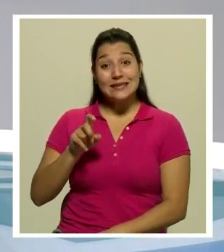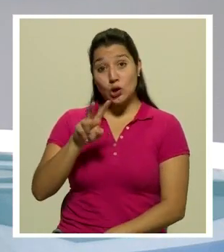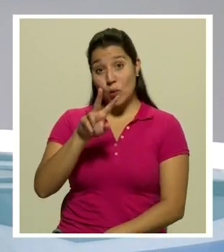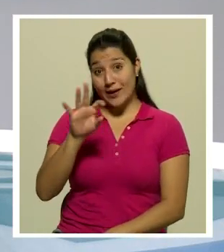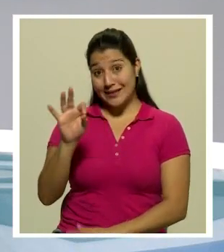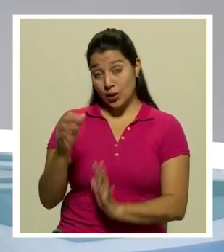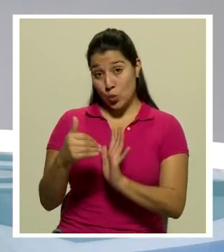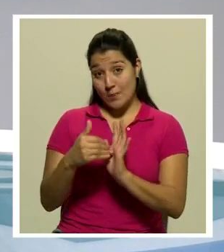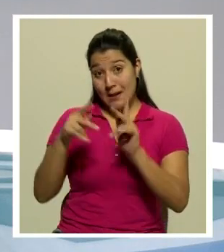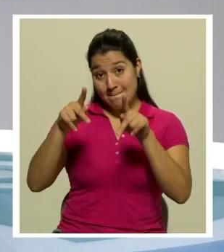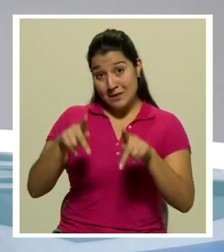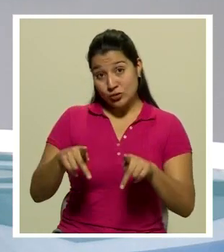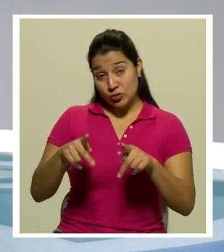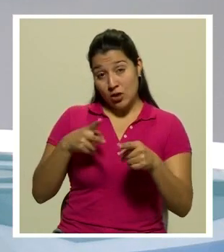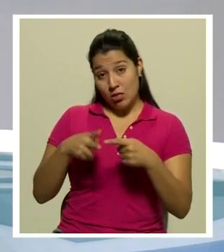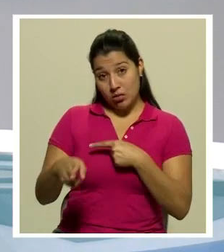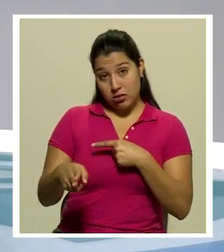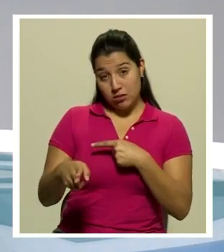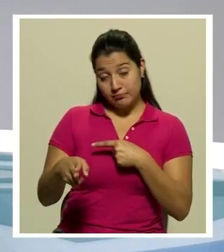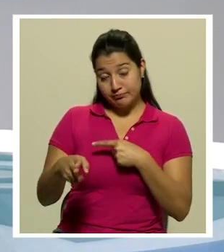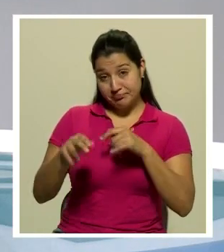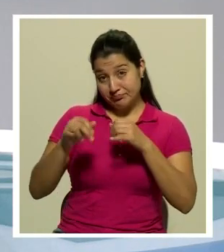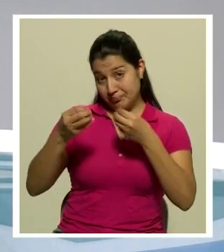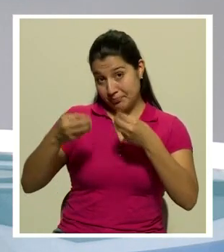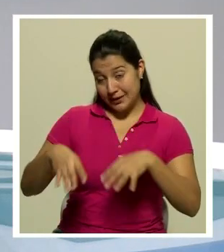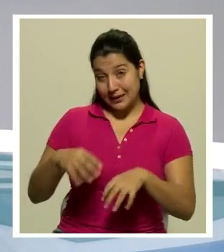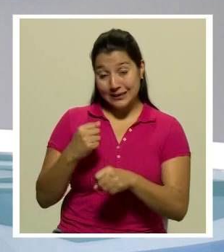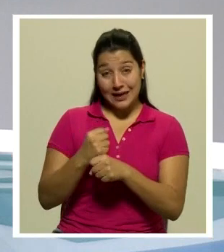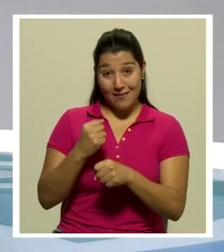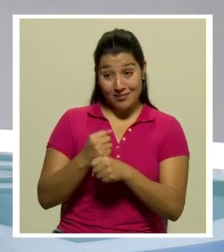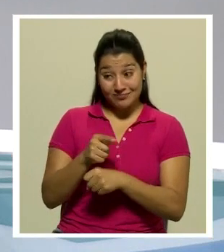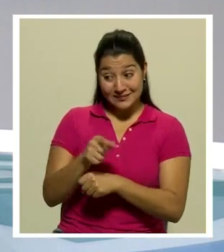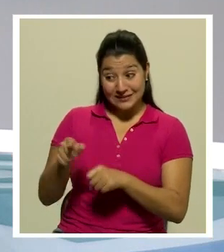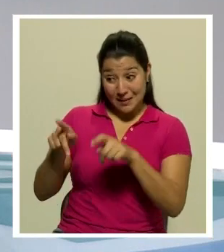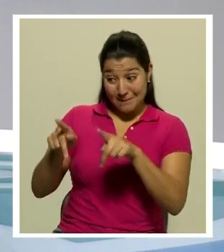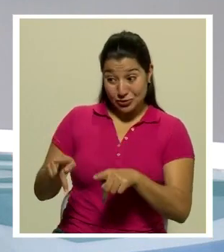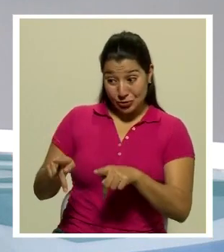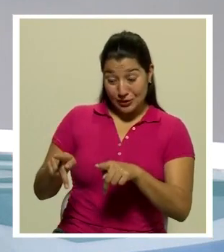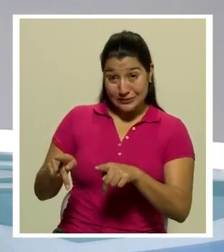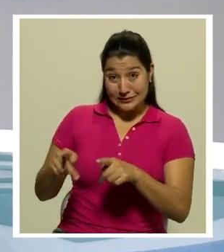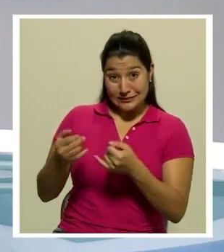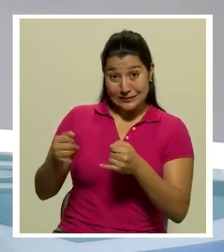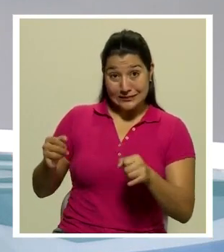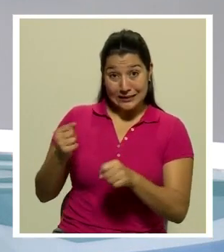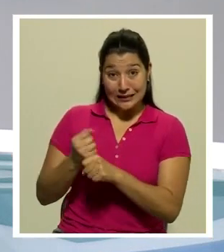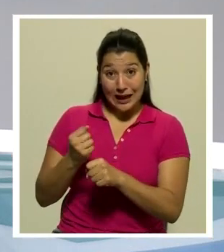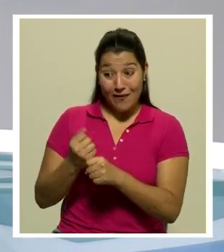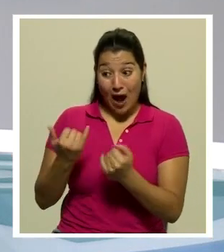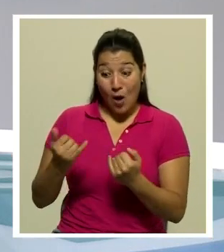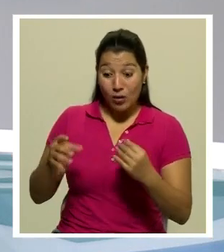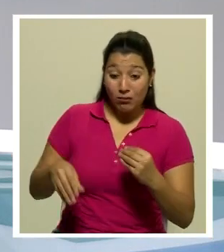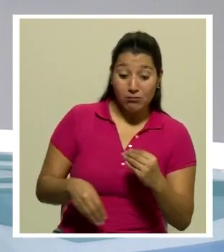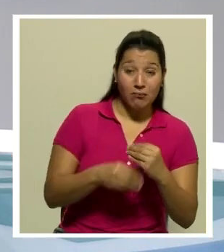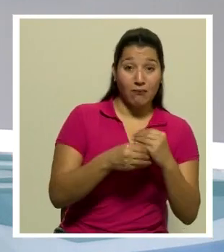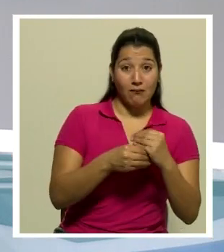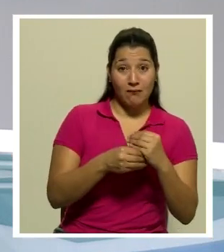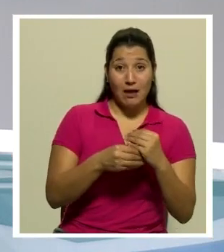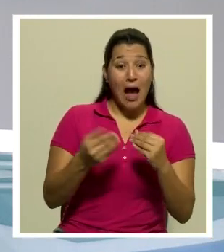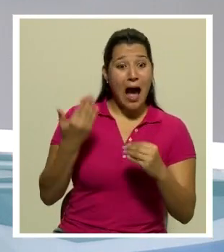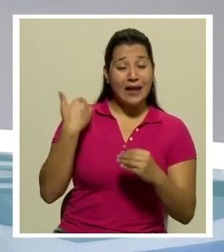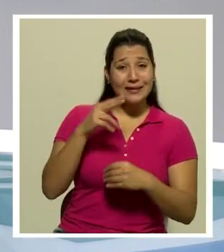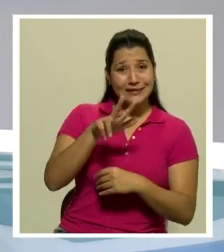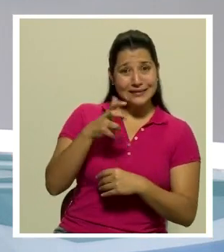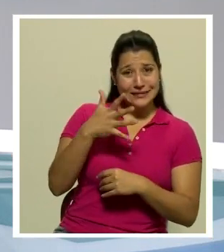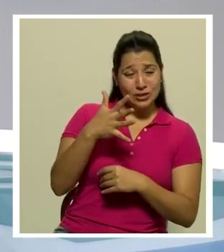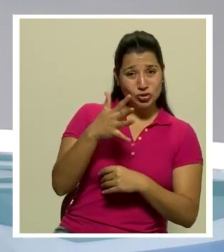personas se quedaran sin empleo. Estos desempleados se suman a los 309.000 que ya buscaban